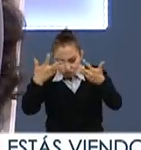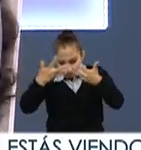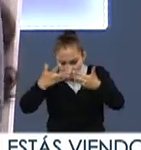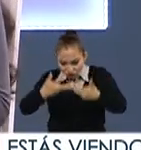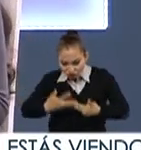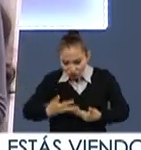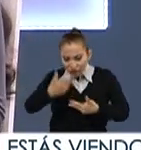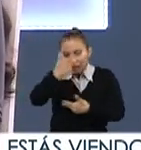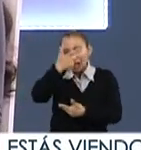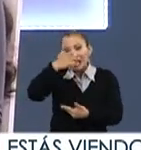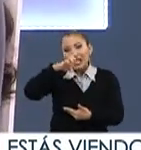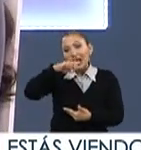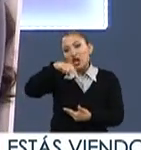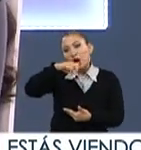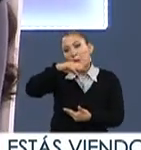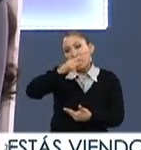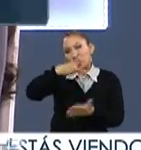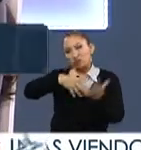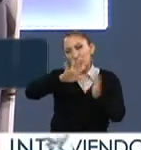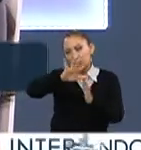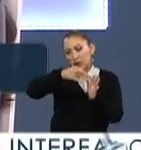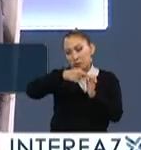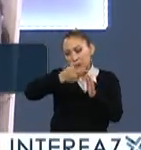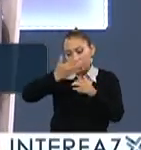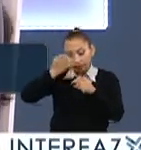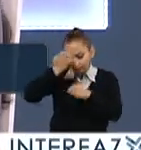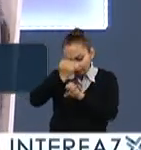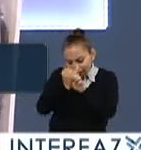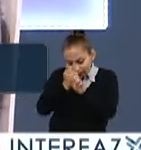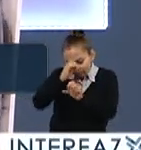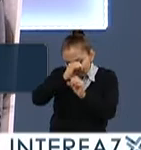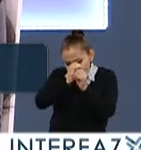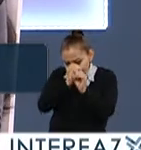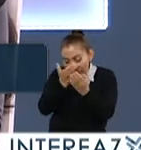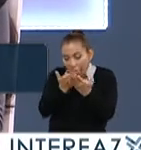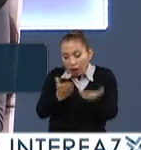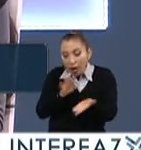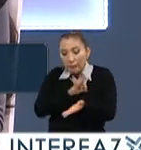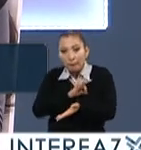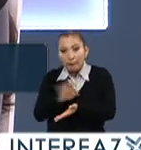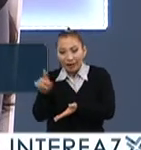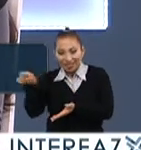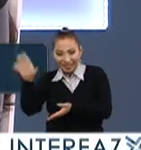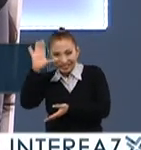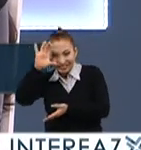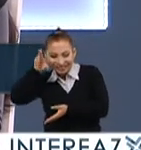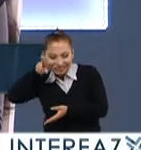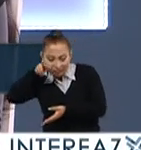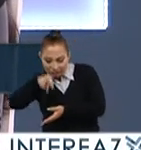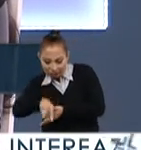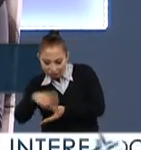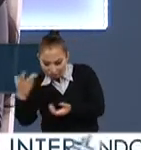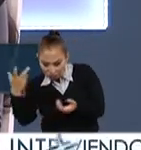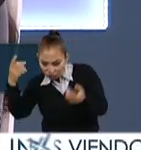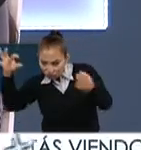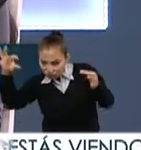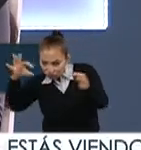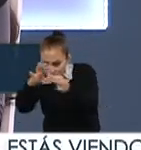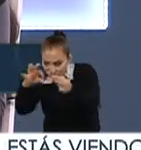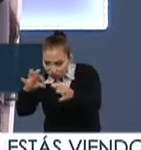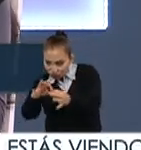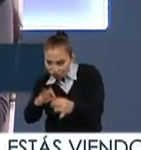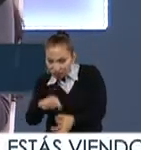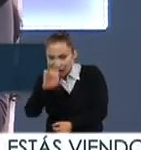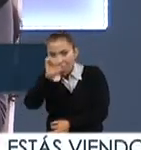humano, como 2005, y ahora tienen la capacidad de secuenciar el ADN